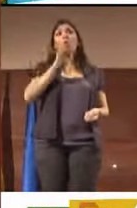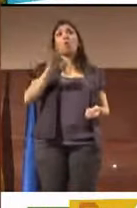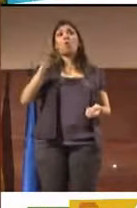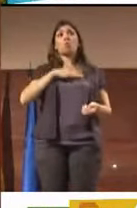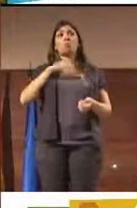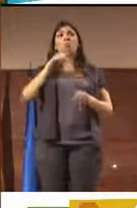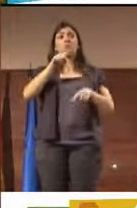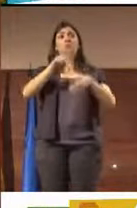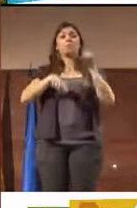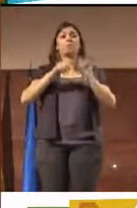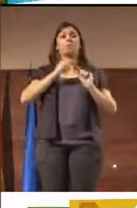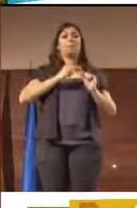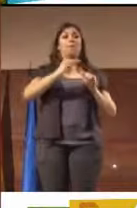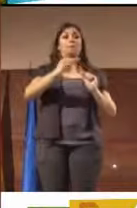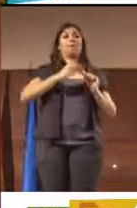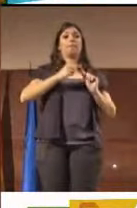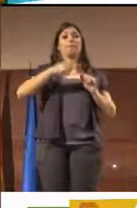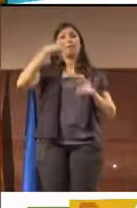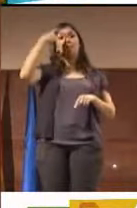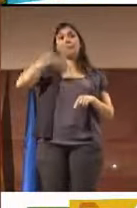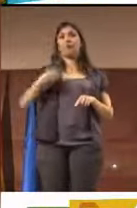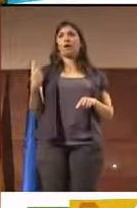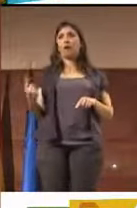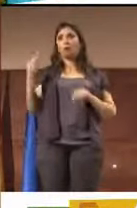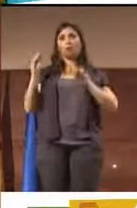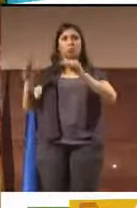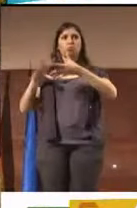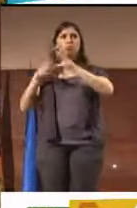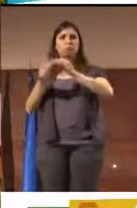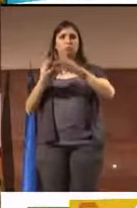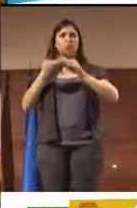justamente a la medida que sea según el peso de la persona, para